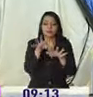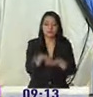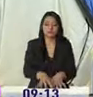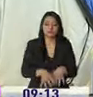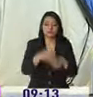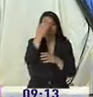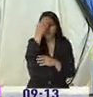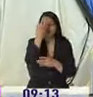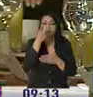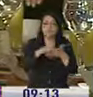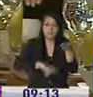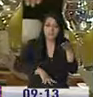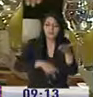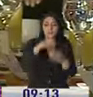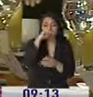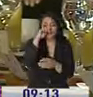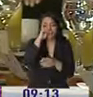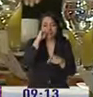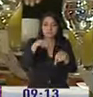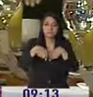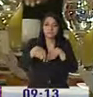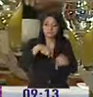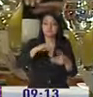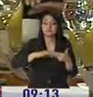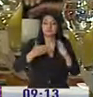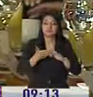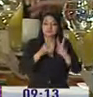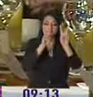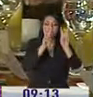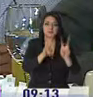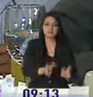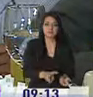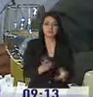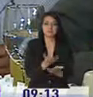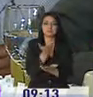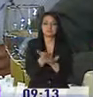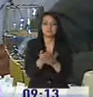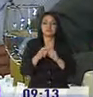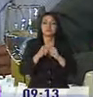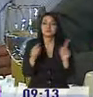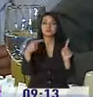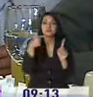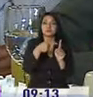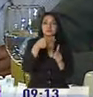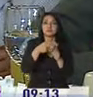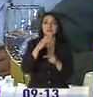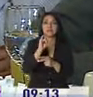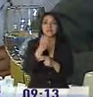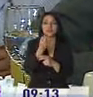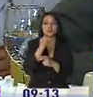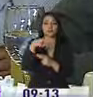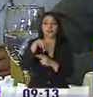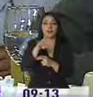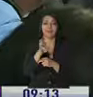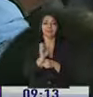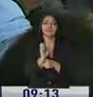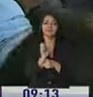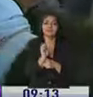bilingüe, transporte comunitario, entre otros, fueron los temas que se toparon en la cita. No obstante, para Carlos Pérez de la Ecua Runari, estos